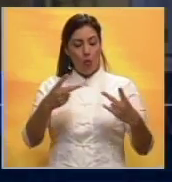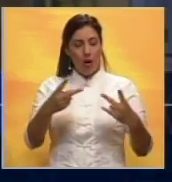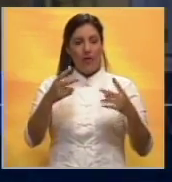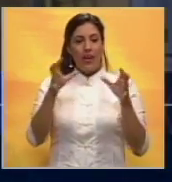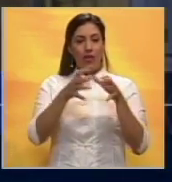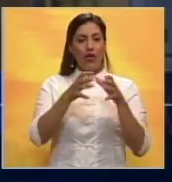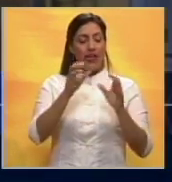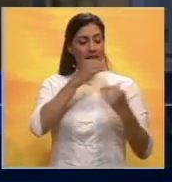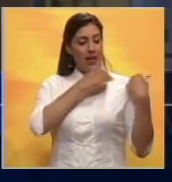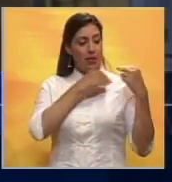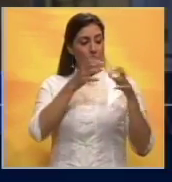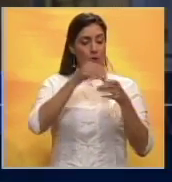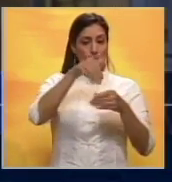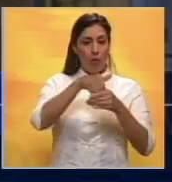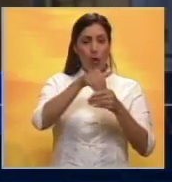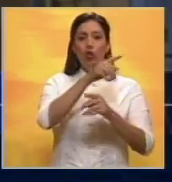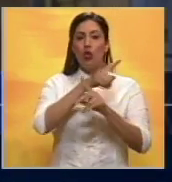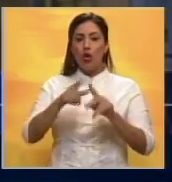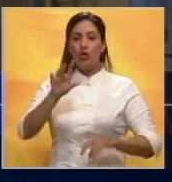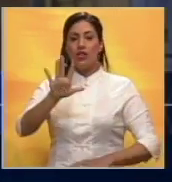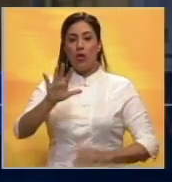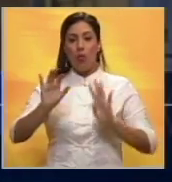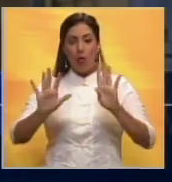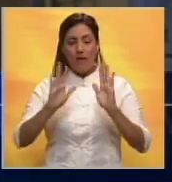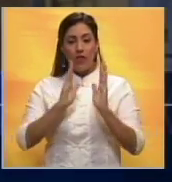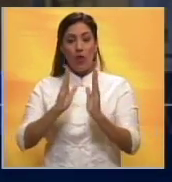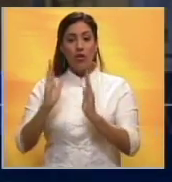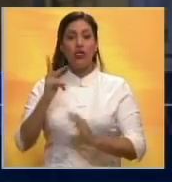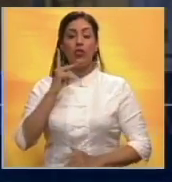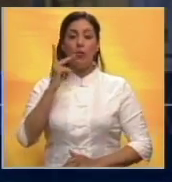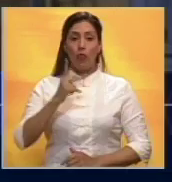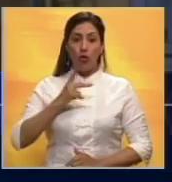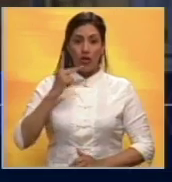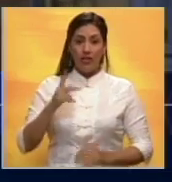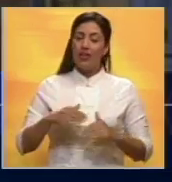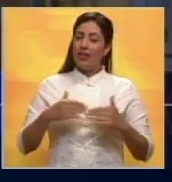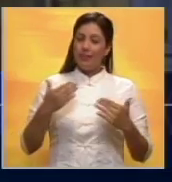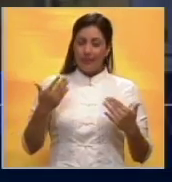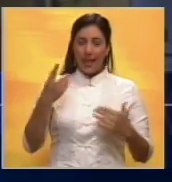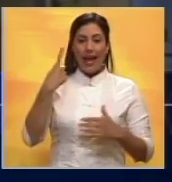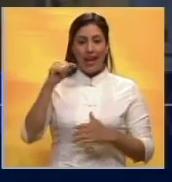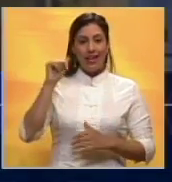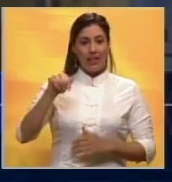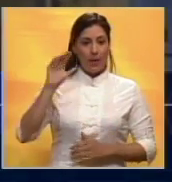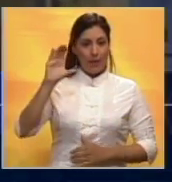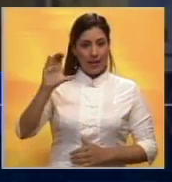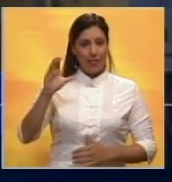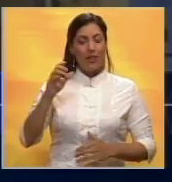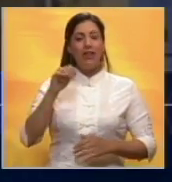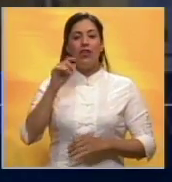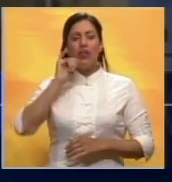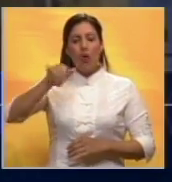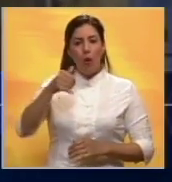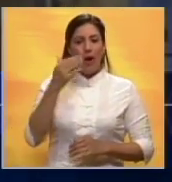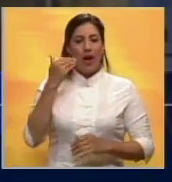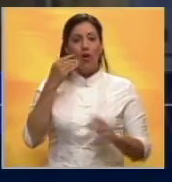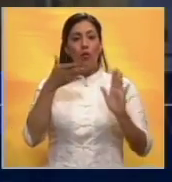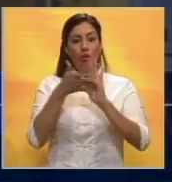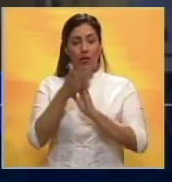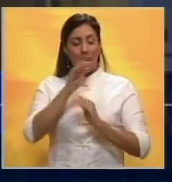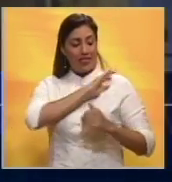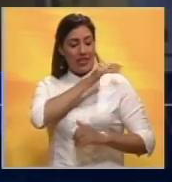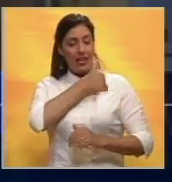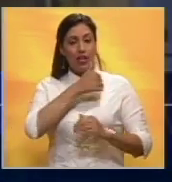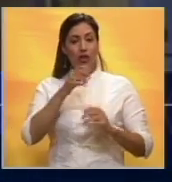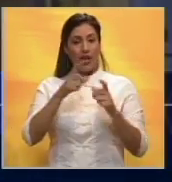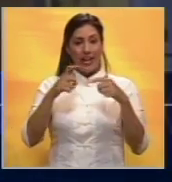representantes del poder electoral y de las 59 organizaciones con fines políticos que hay en el país es Juan Carlos del pino director general